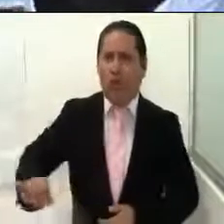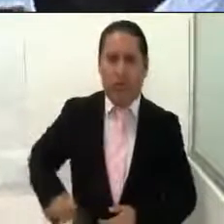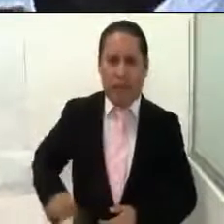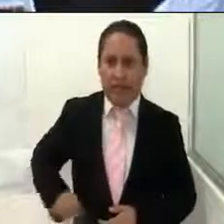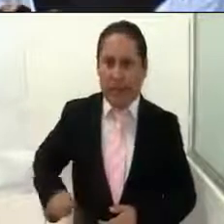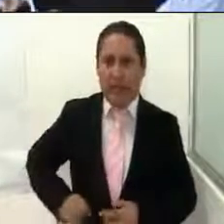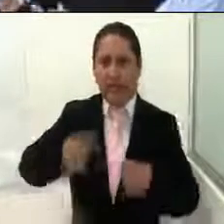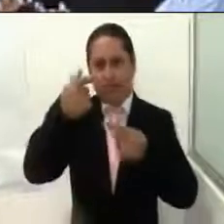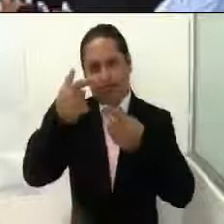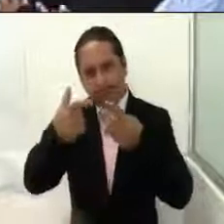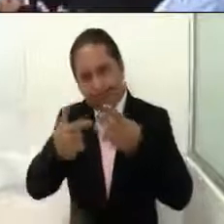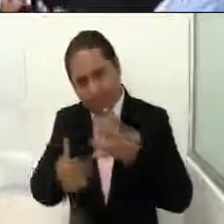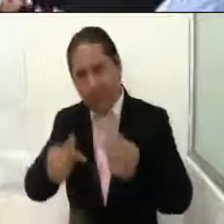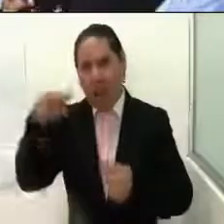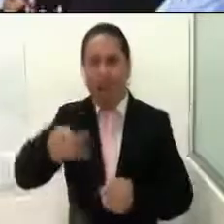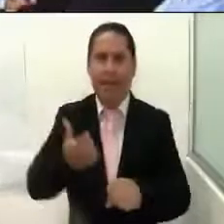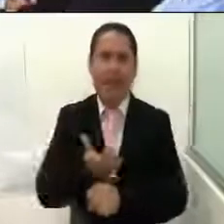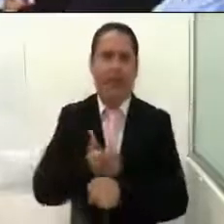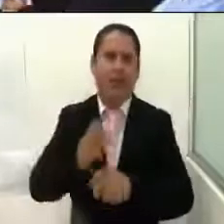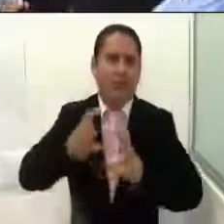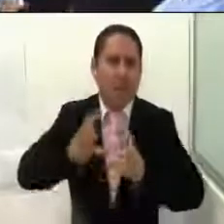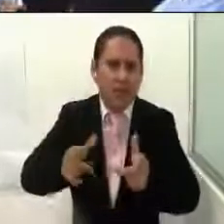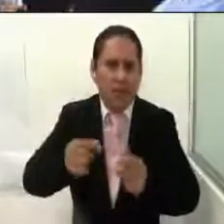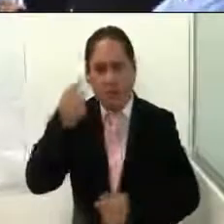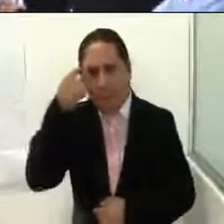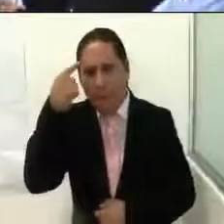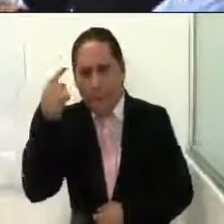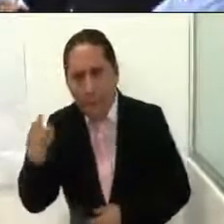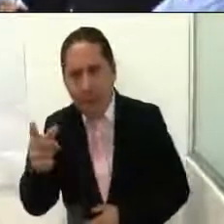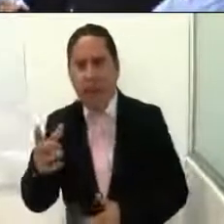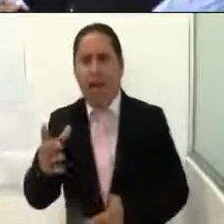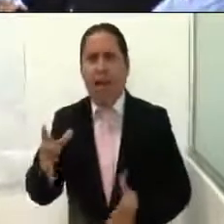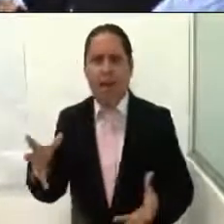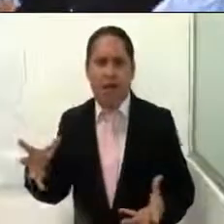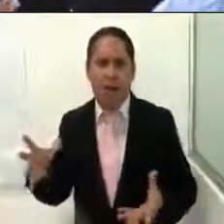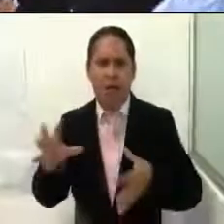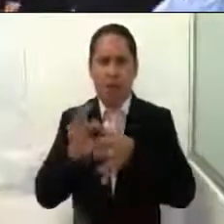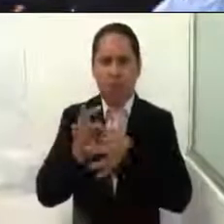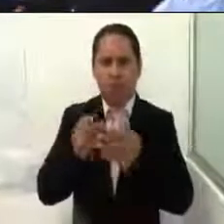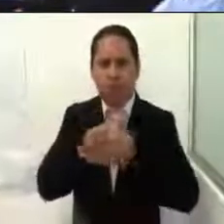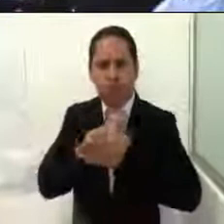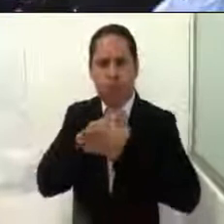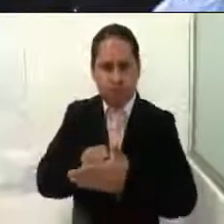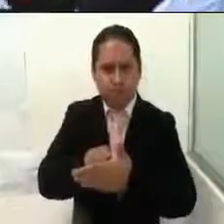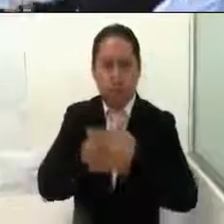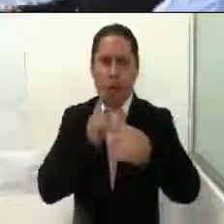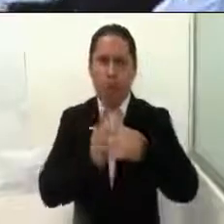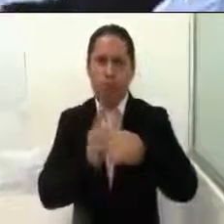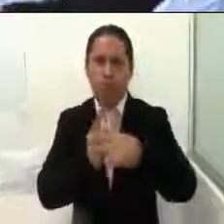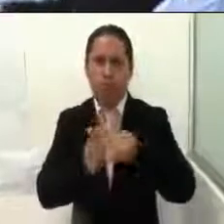habitan y transitan en esta entidad a efectos de sumar esfuerzos desde el ámbito de nuestras respectivas